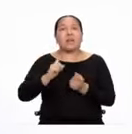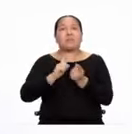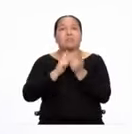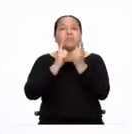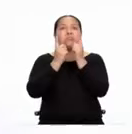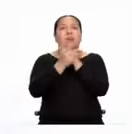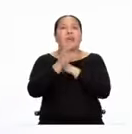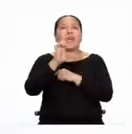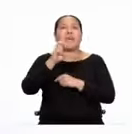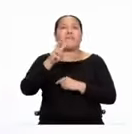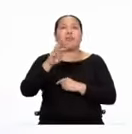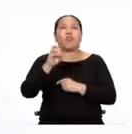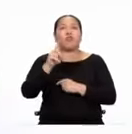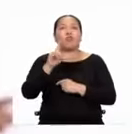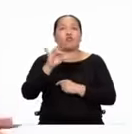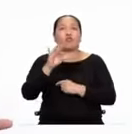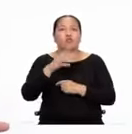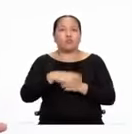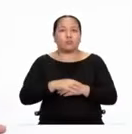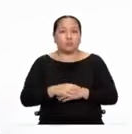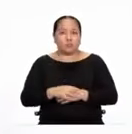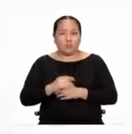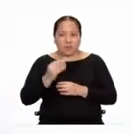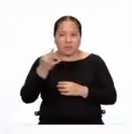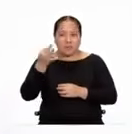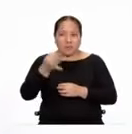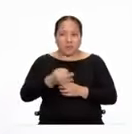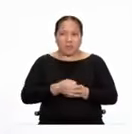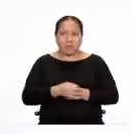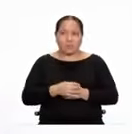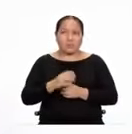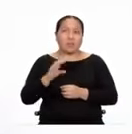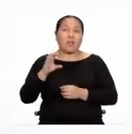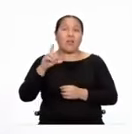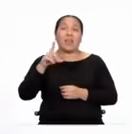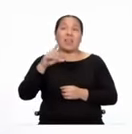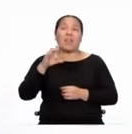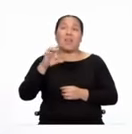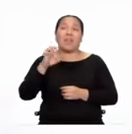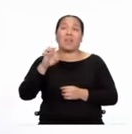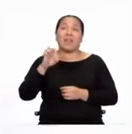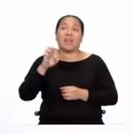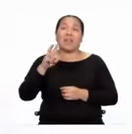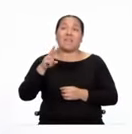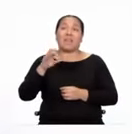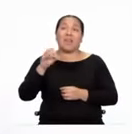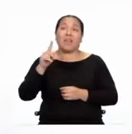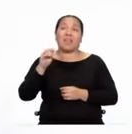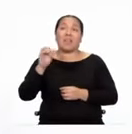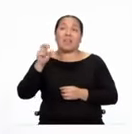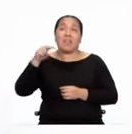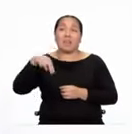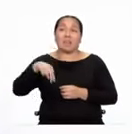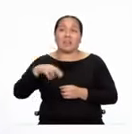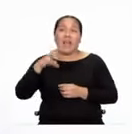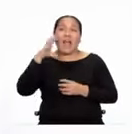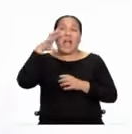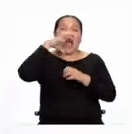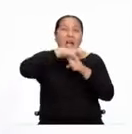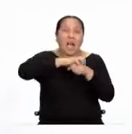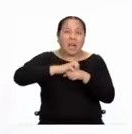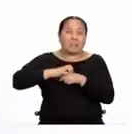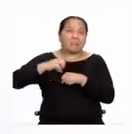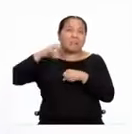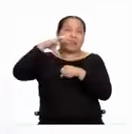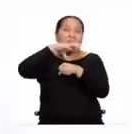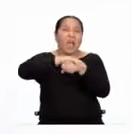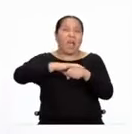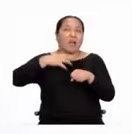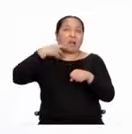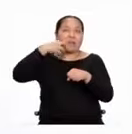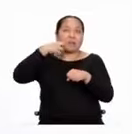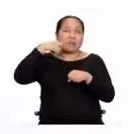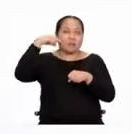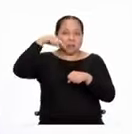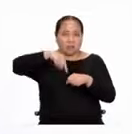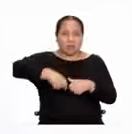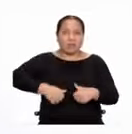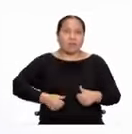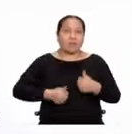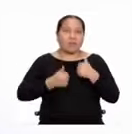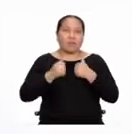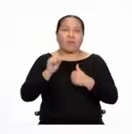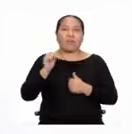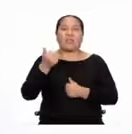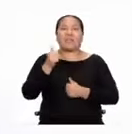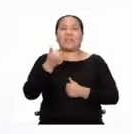real. Restos fósiles de dinosaurios como el Leviatán, un cachalote hipercarnívoro, el mayor depredador que vivió